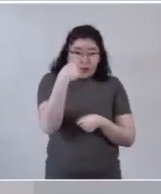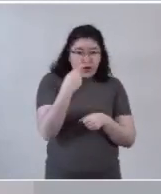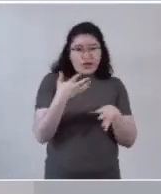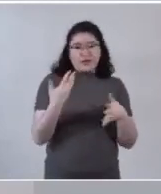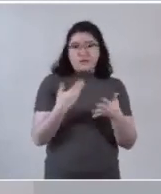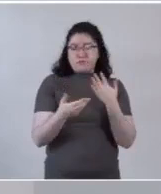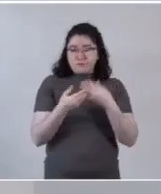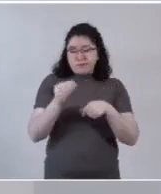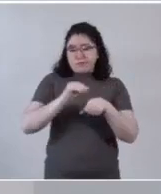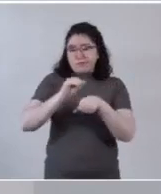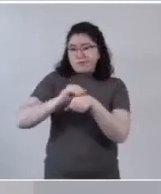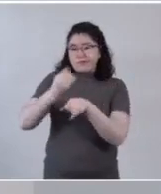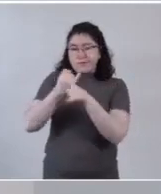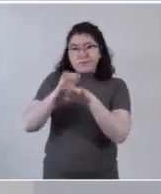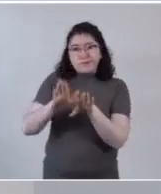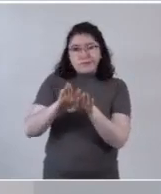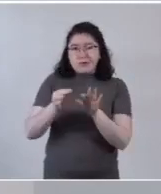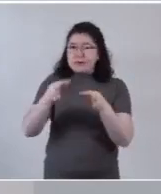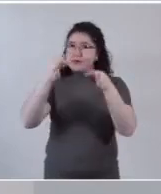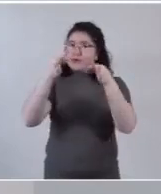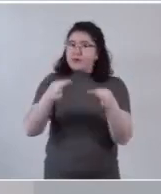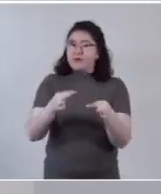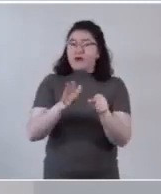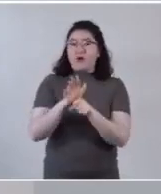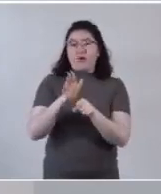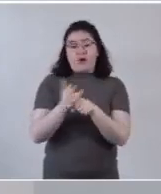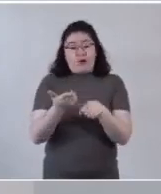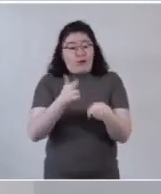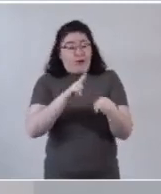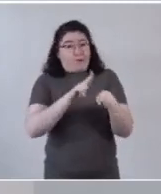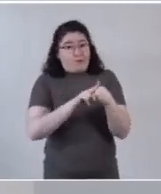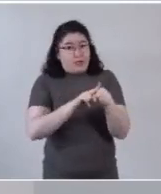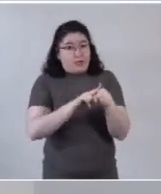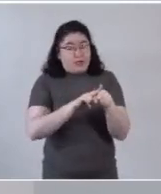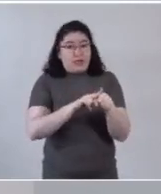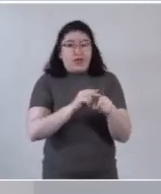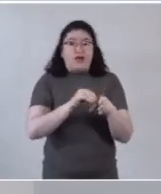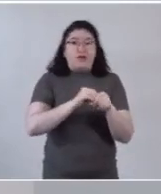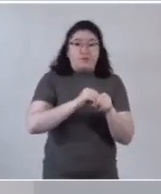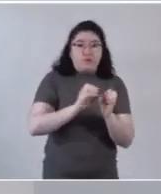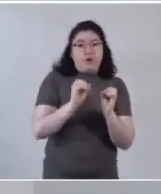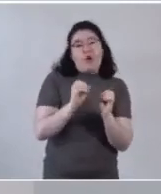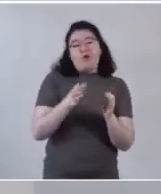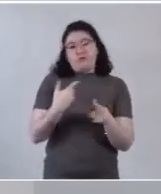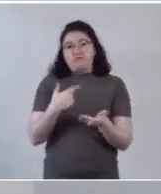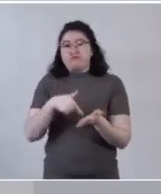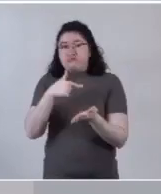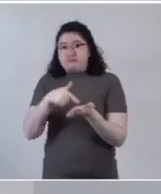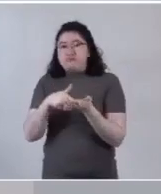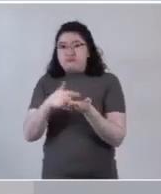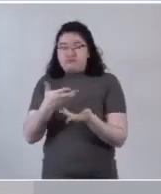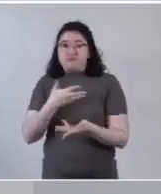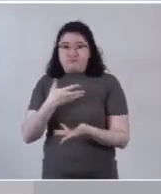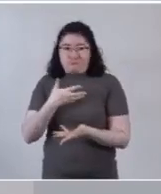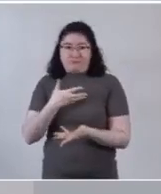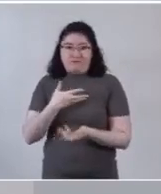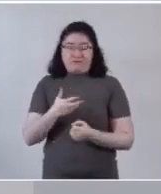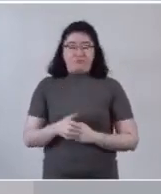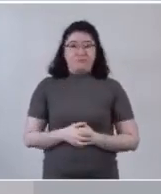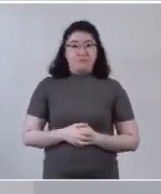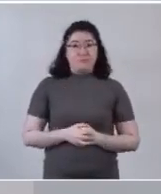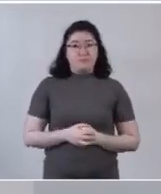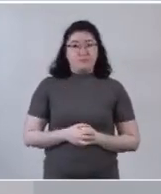para poder informar a la ciudadanía cuáles son los hospitales que tienen todavía oportunidad de recibir